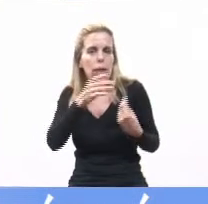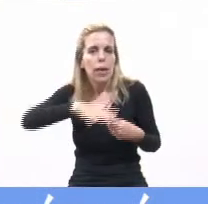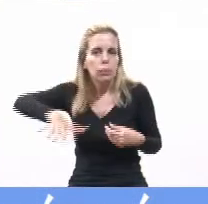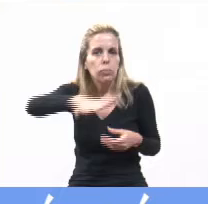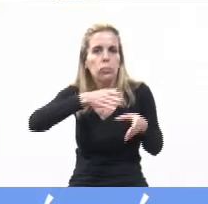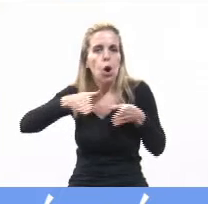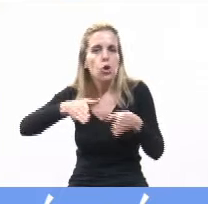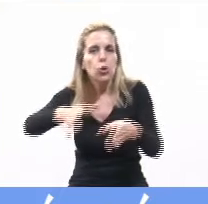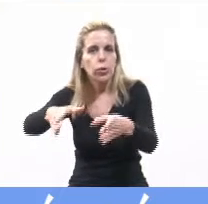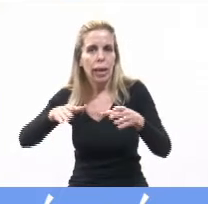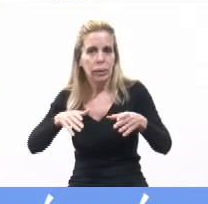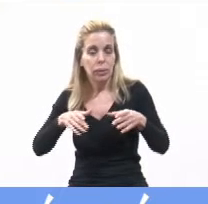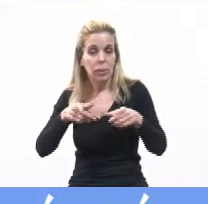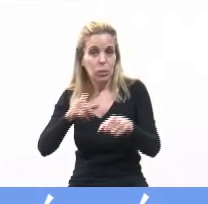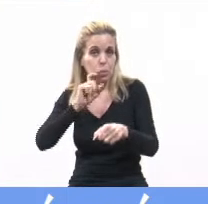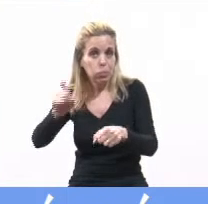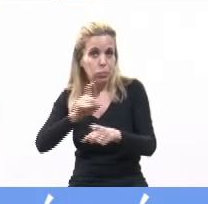cumplió. Porque